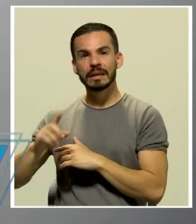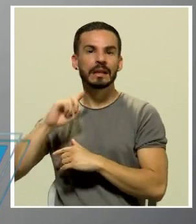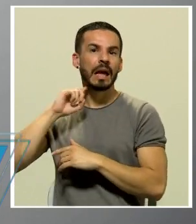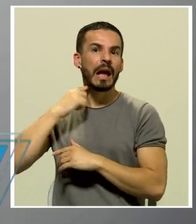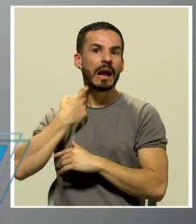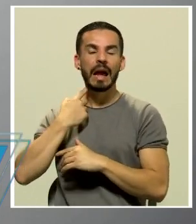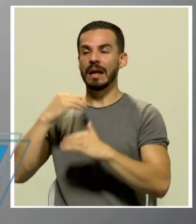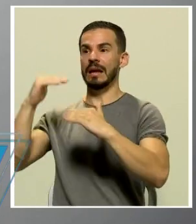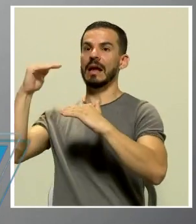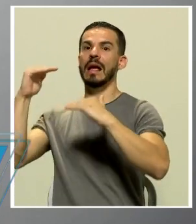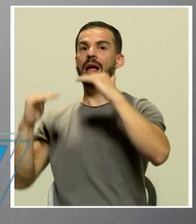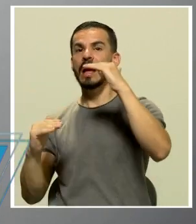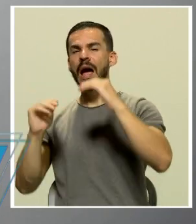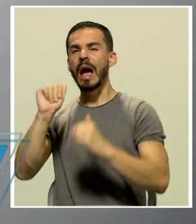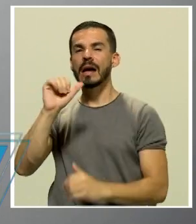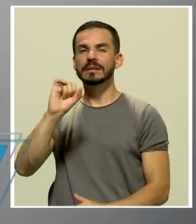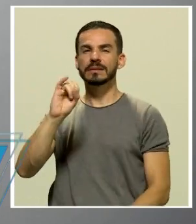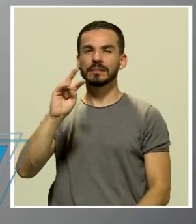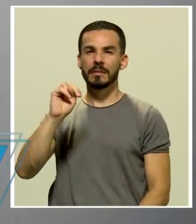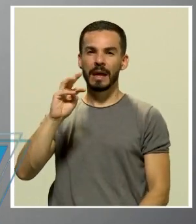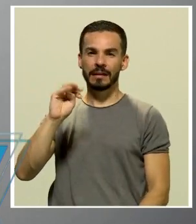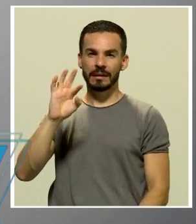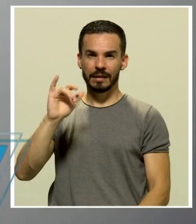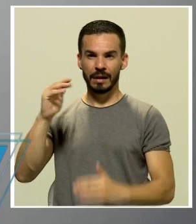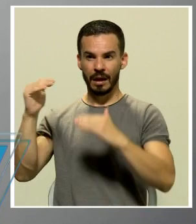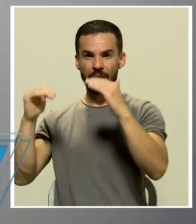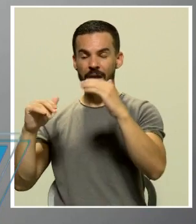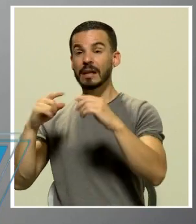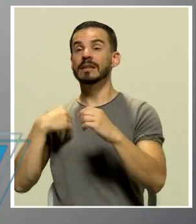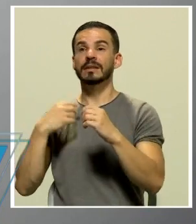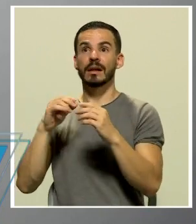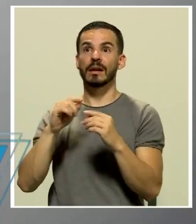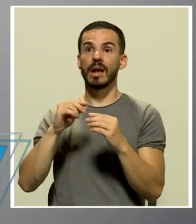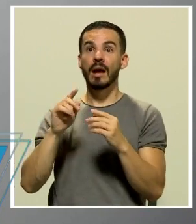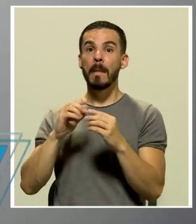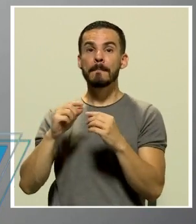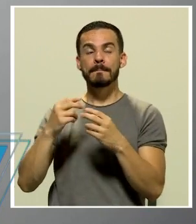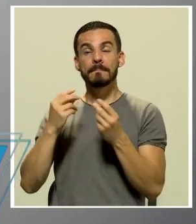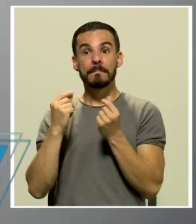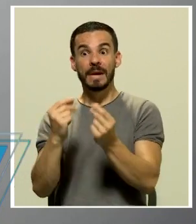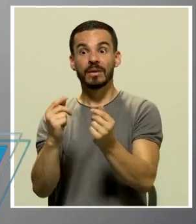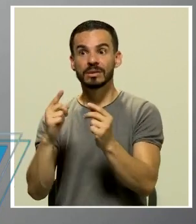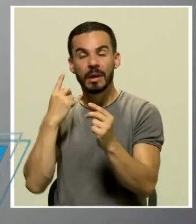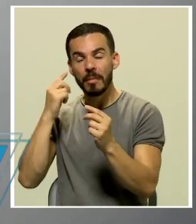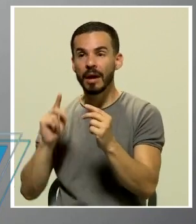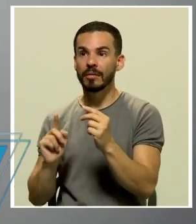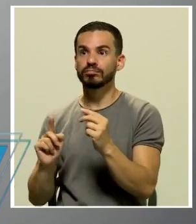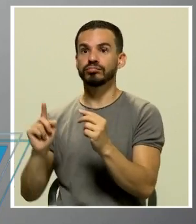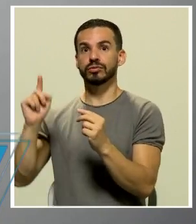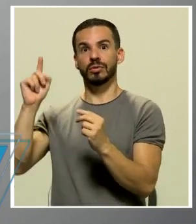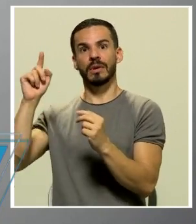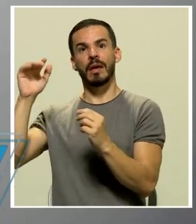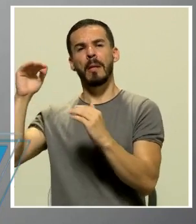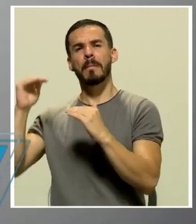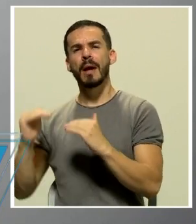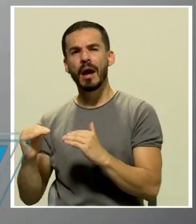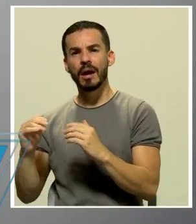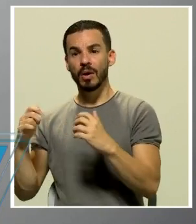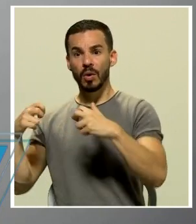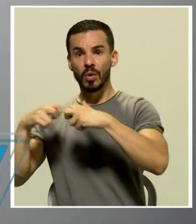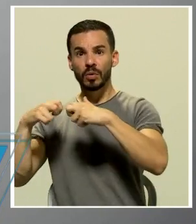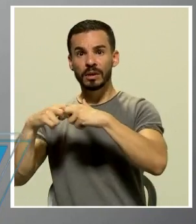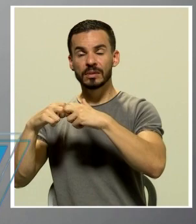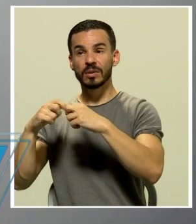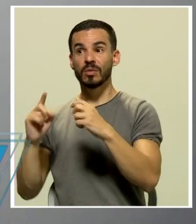y asimétrica. Asimétrica quiere decir que la velocidad de subida es muy baja. Con una conexión que tiene una velocidad de